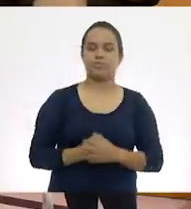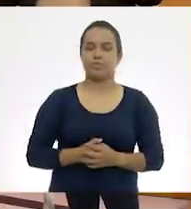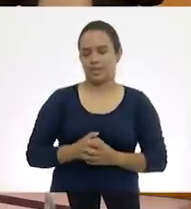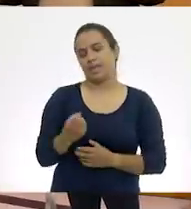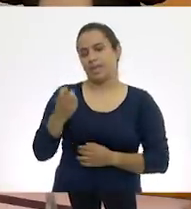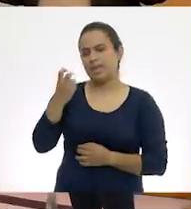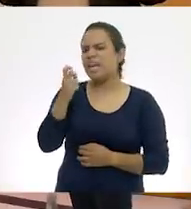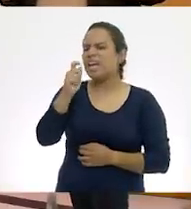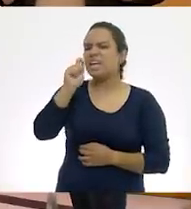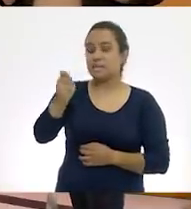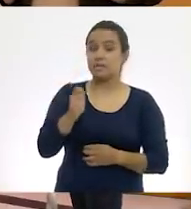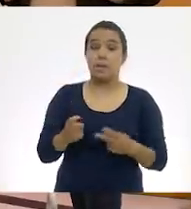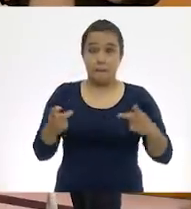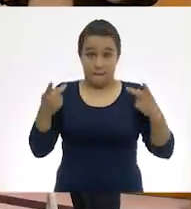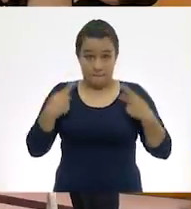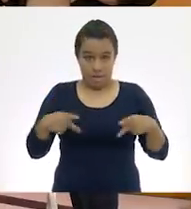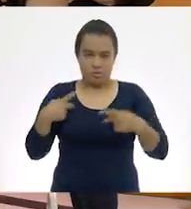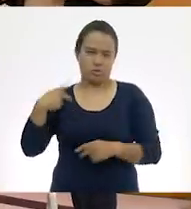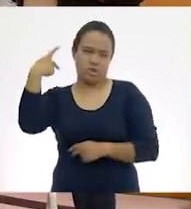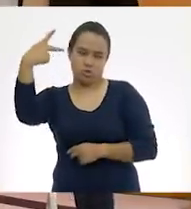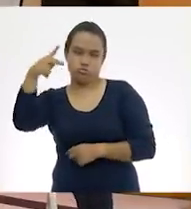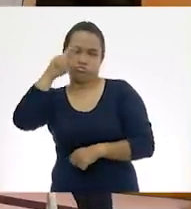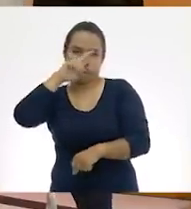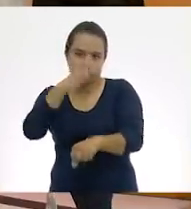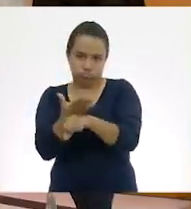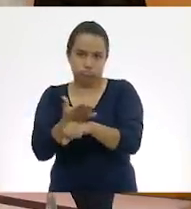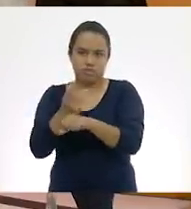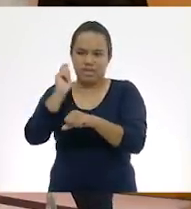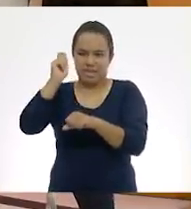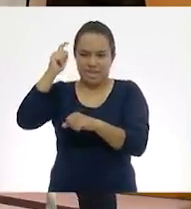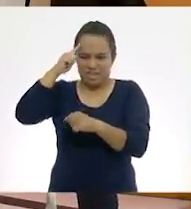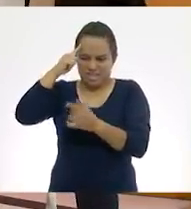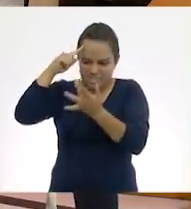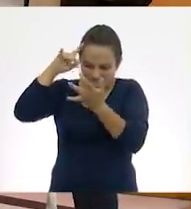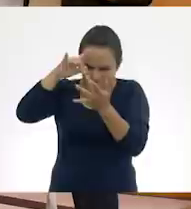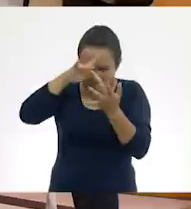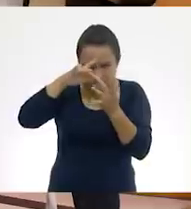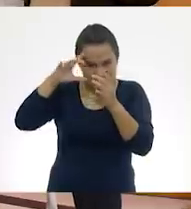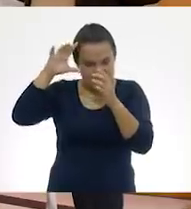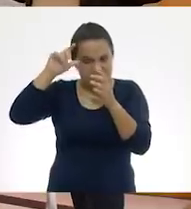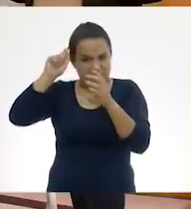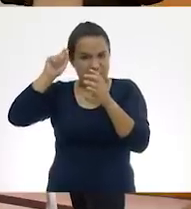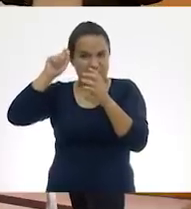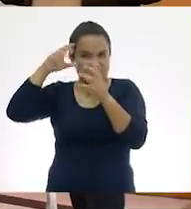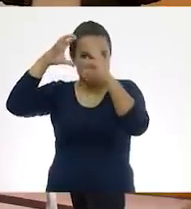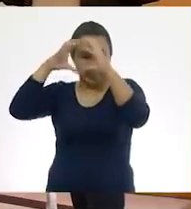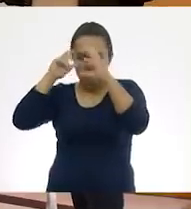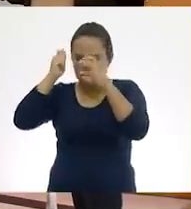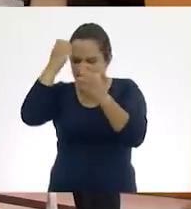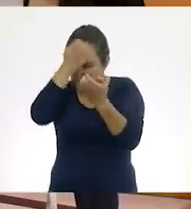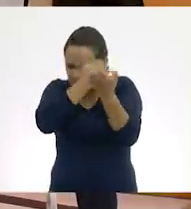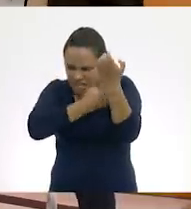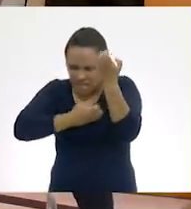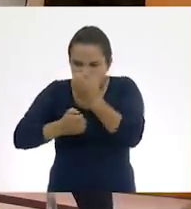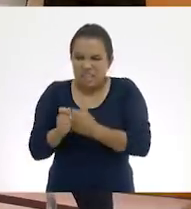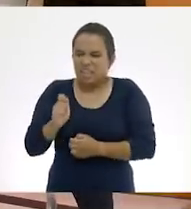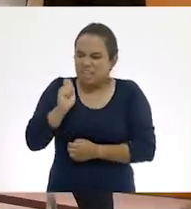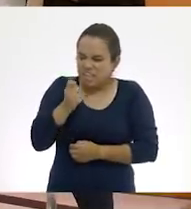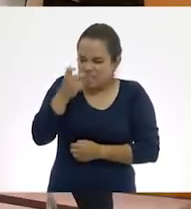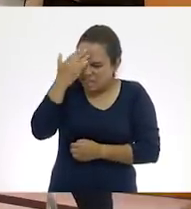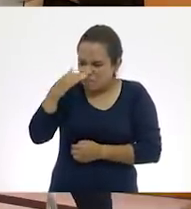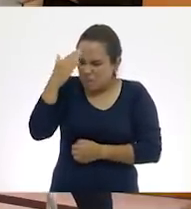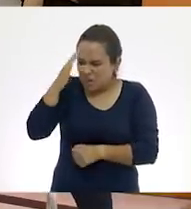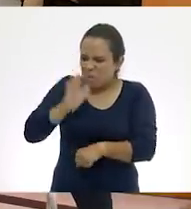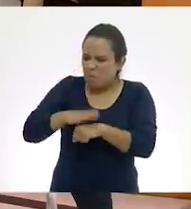quiere decir que las personas que se dedican a las neurociencias nos ayudan a estudiar el cerebro y saber más